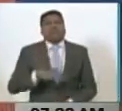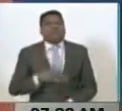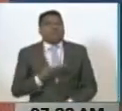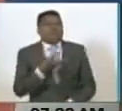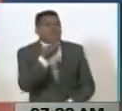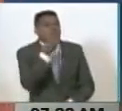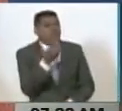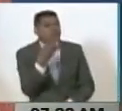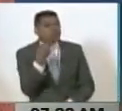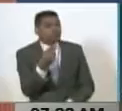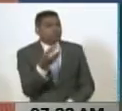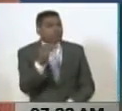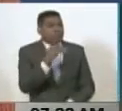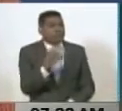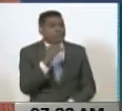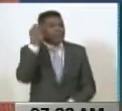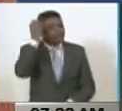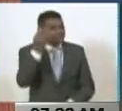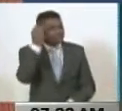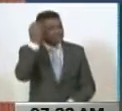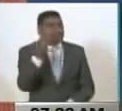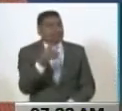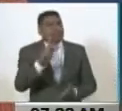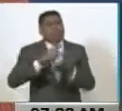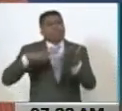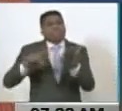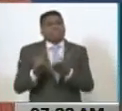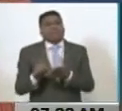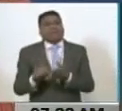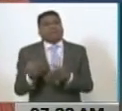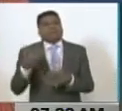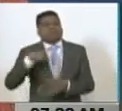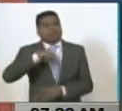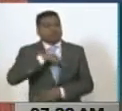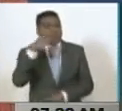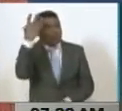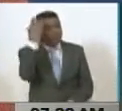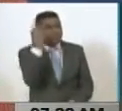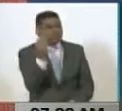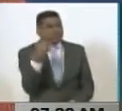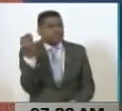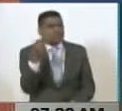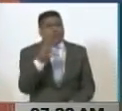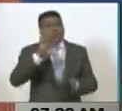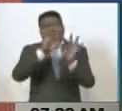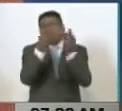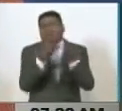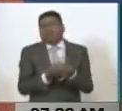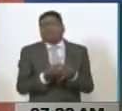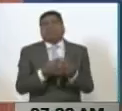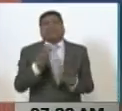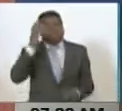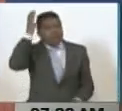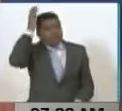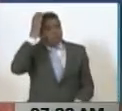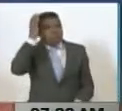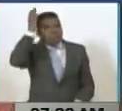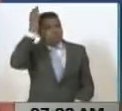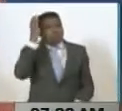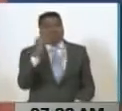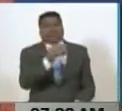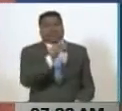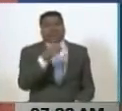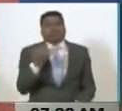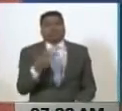son muchísimos más de los que pensamos. Y esa es parte de la formación que podemos incorporar a nuestra familia. En el tema de conciencia está aquellas personas